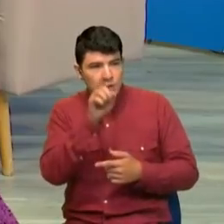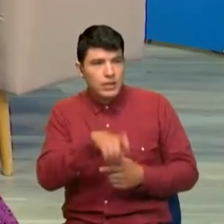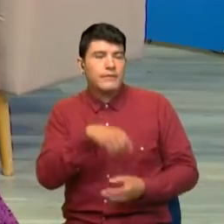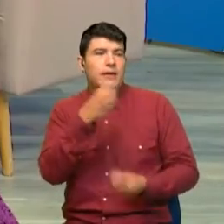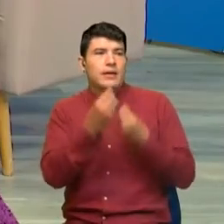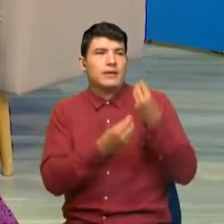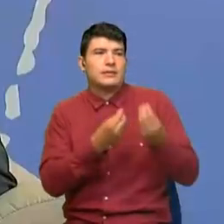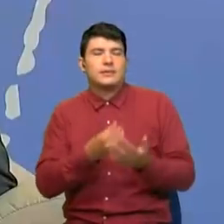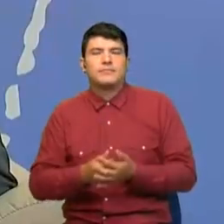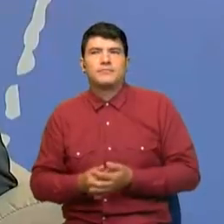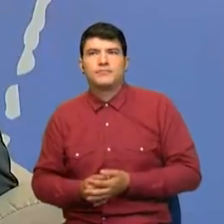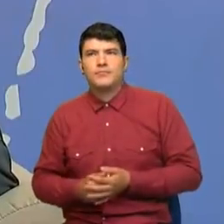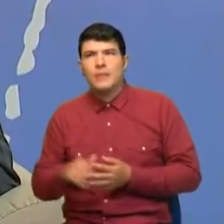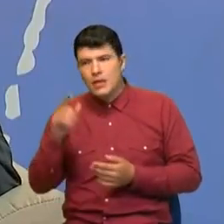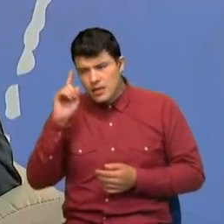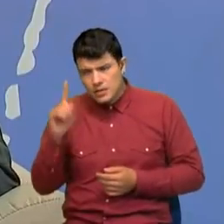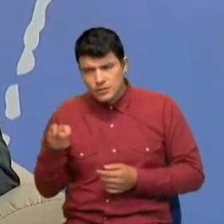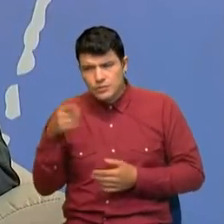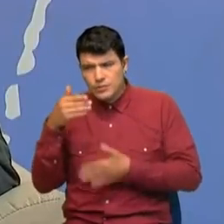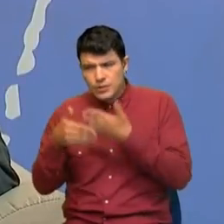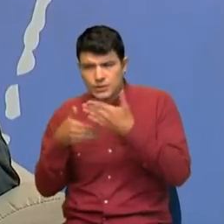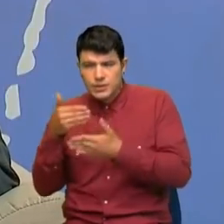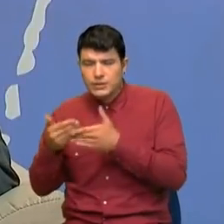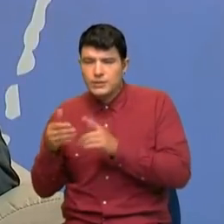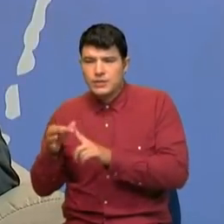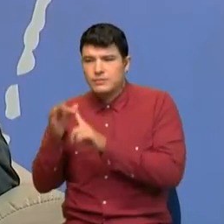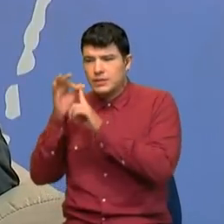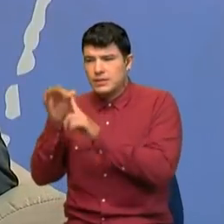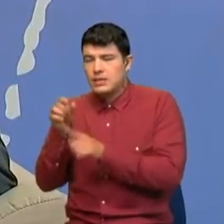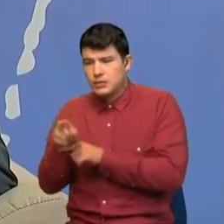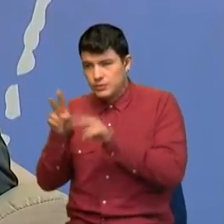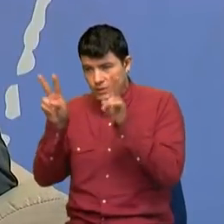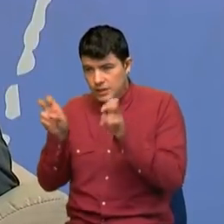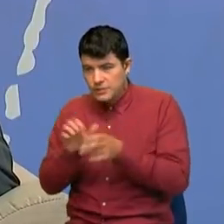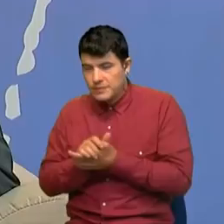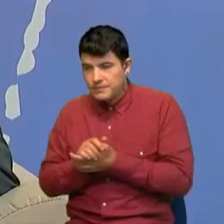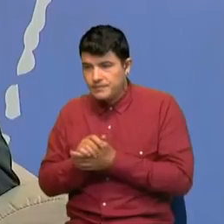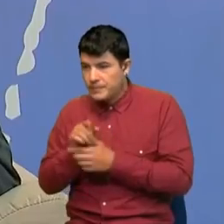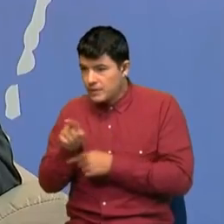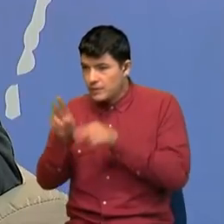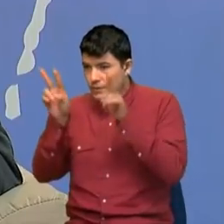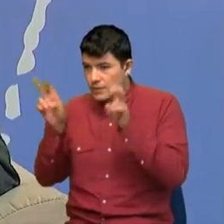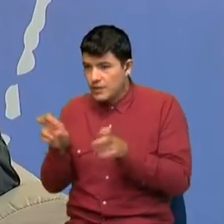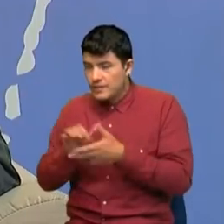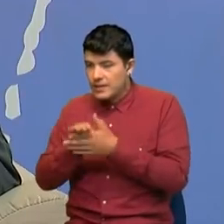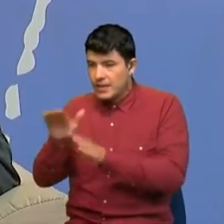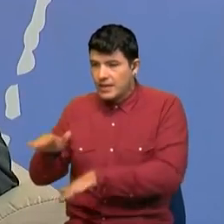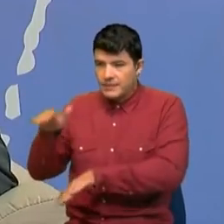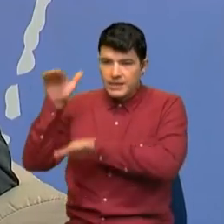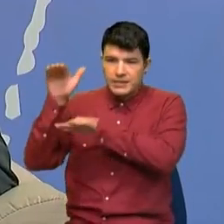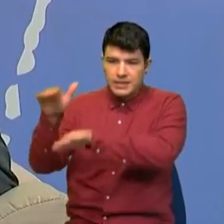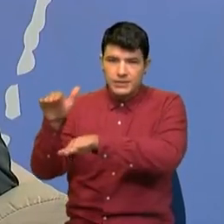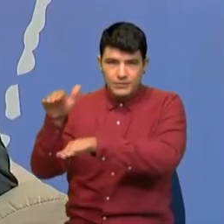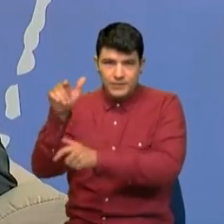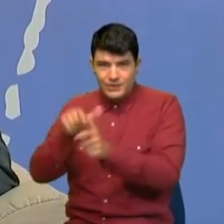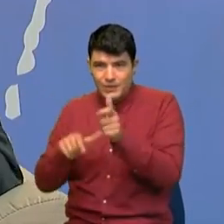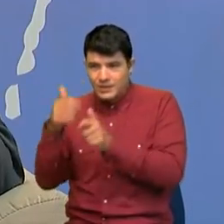Ok, bueno, nos encontramos ante una figura muy especial en ese sentido, que es el tema de la representación como